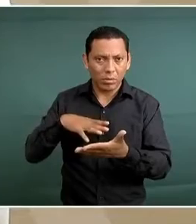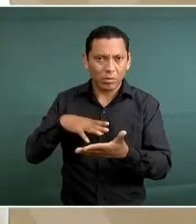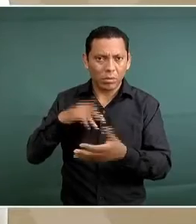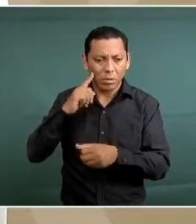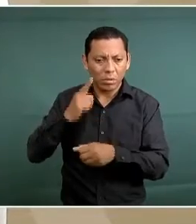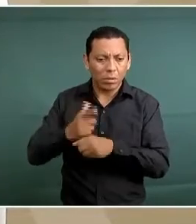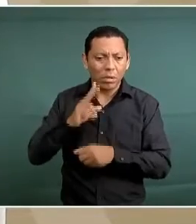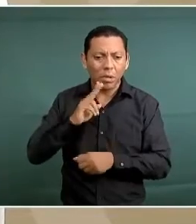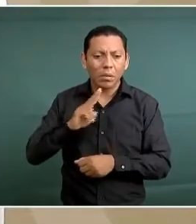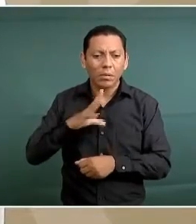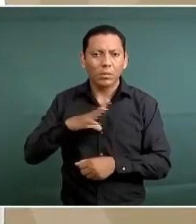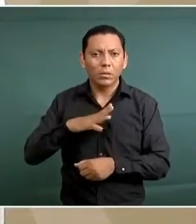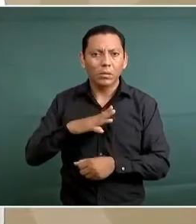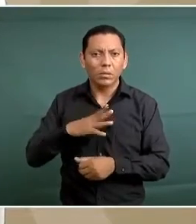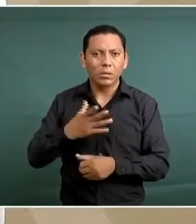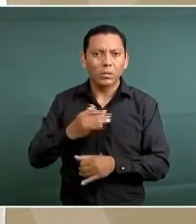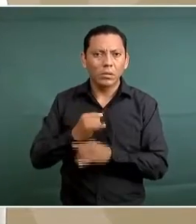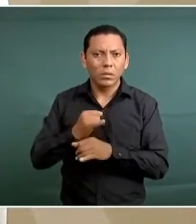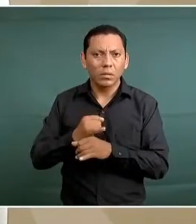la red Jesús